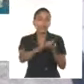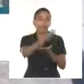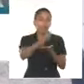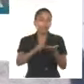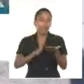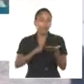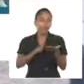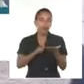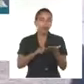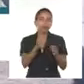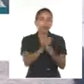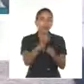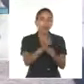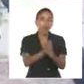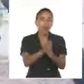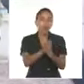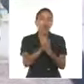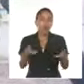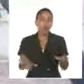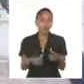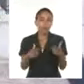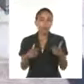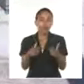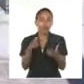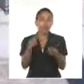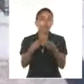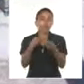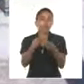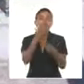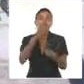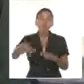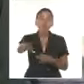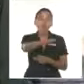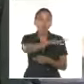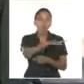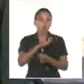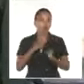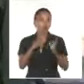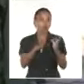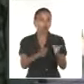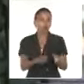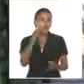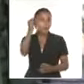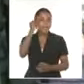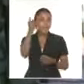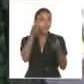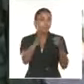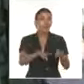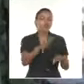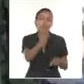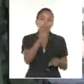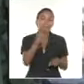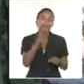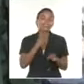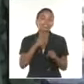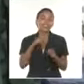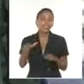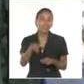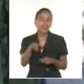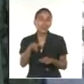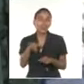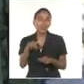encomendada. Confiamos en nuestros jóvenes, fieles seguidores del diario martiano, y al legado de nuestro invito comandante en jefe,